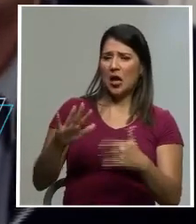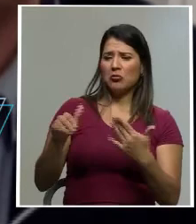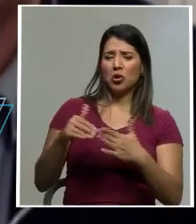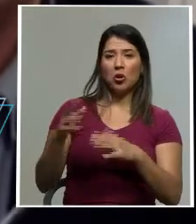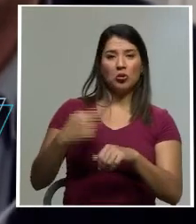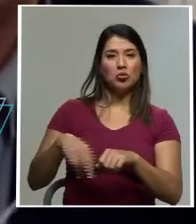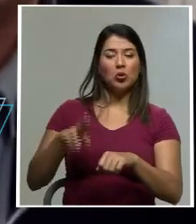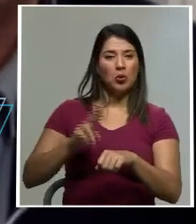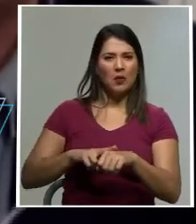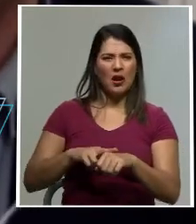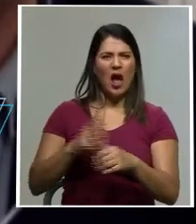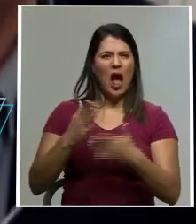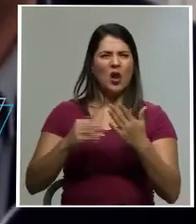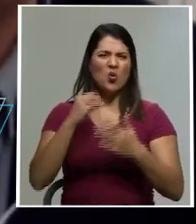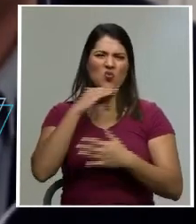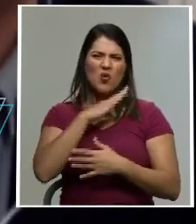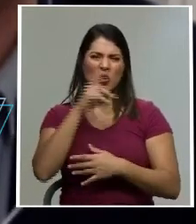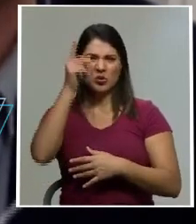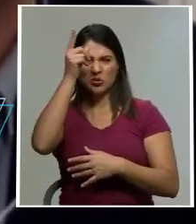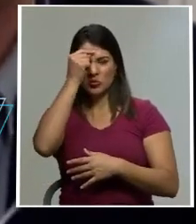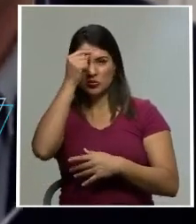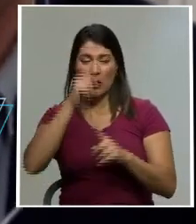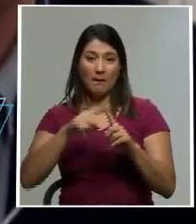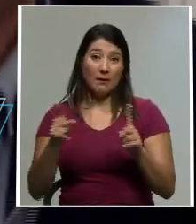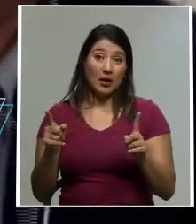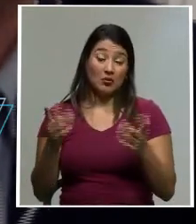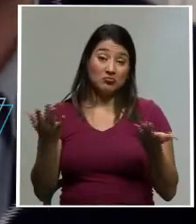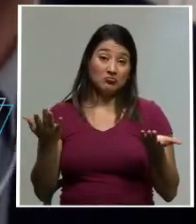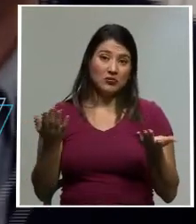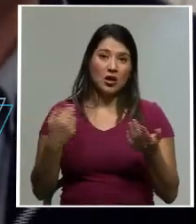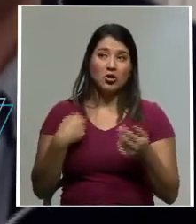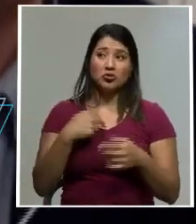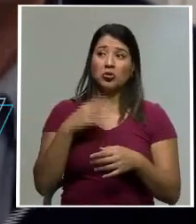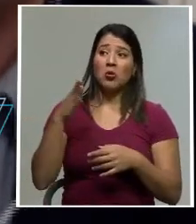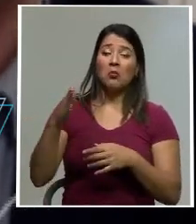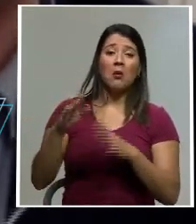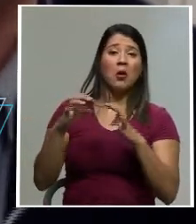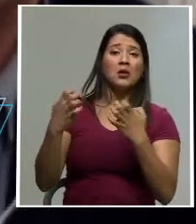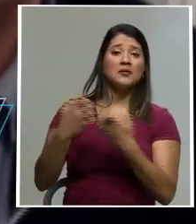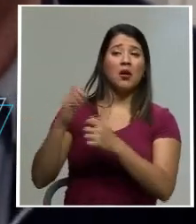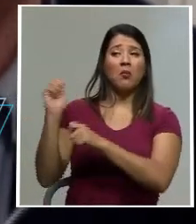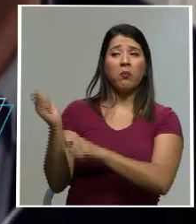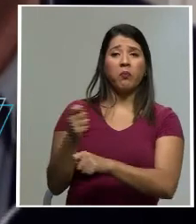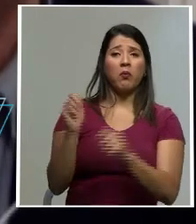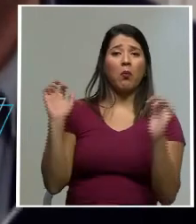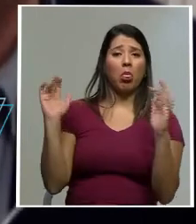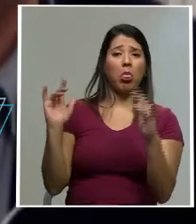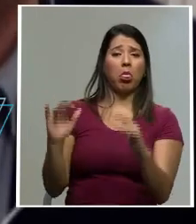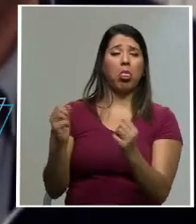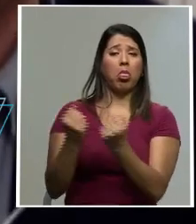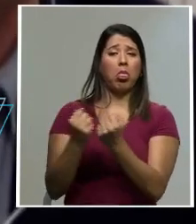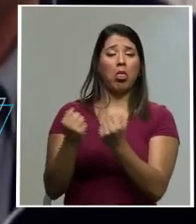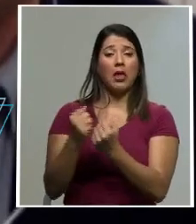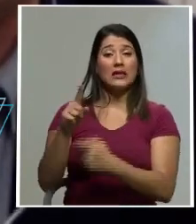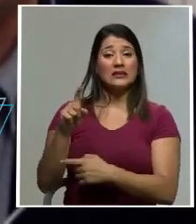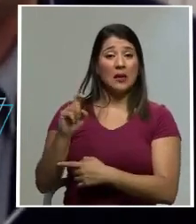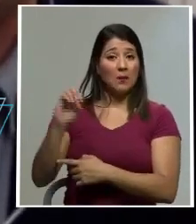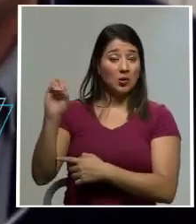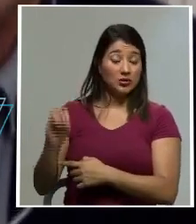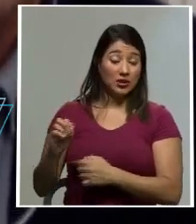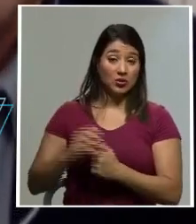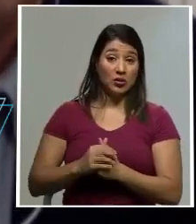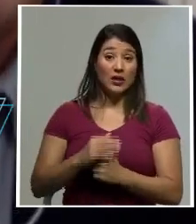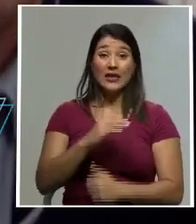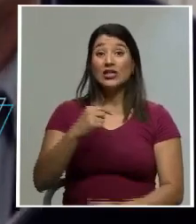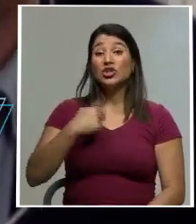es una cosa rara y estúpida, pero uno va al estadio de béisbol y está al 100% y demás. Y